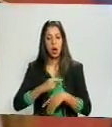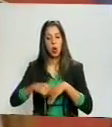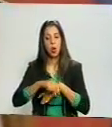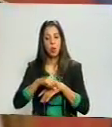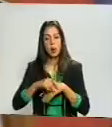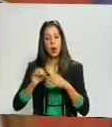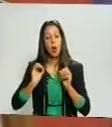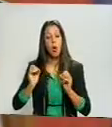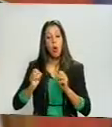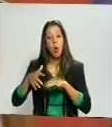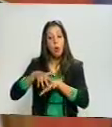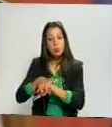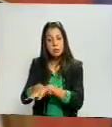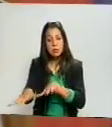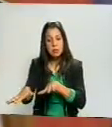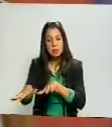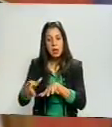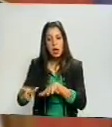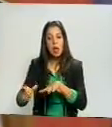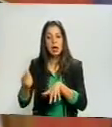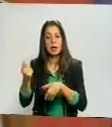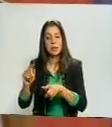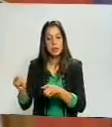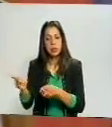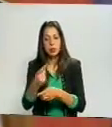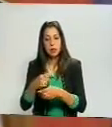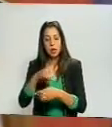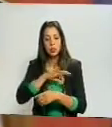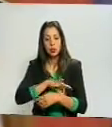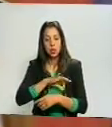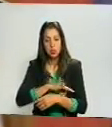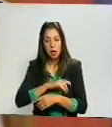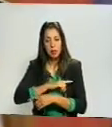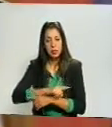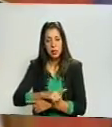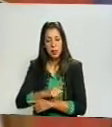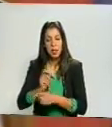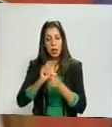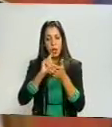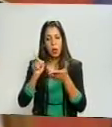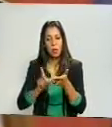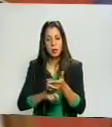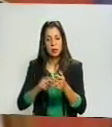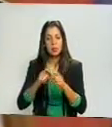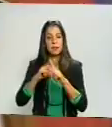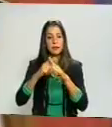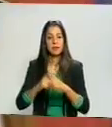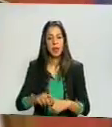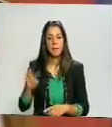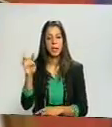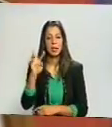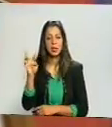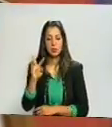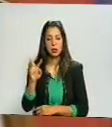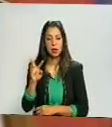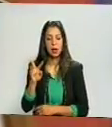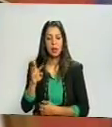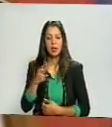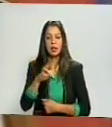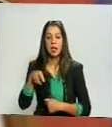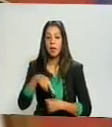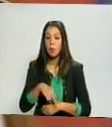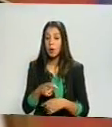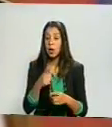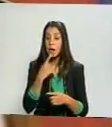de estas, cuyo capital social le establezca en su totalidad a la República Bolivariana de Venezuela y